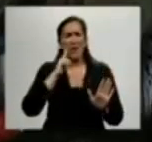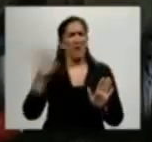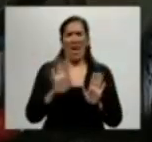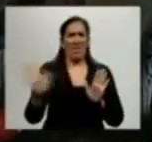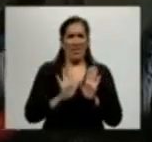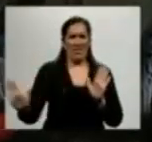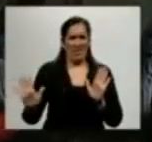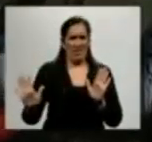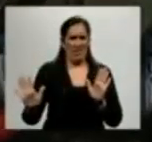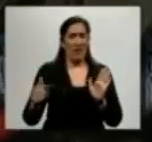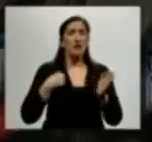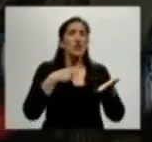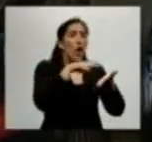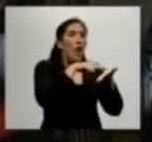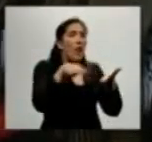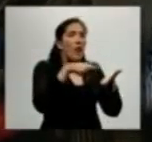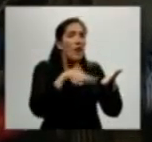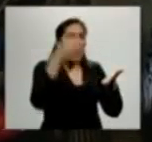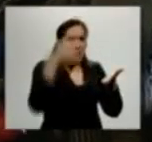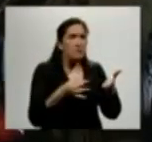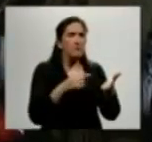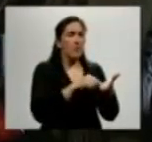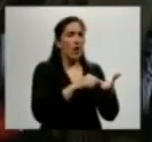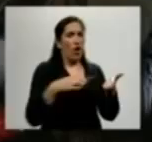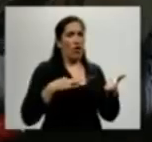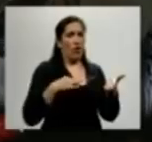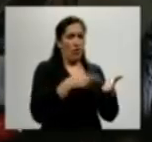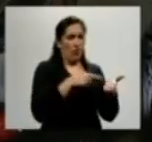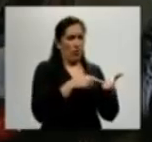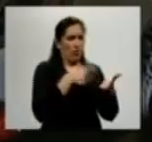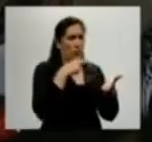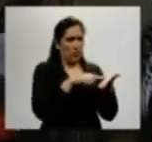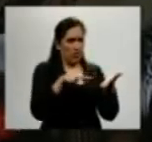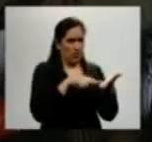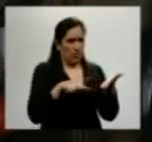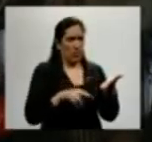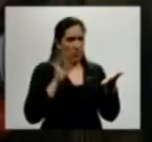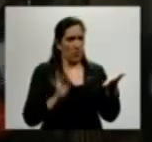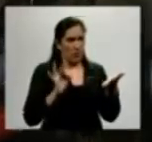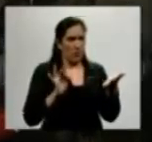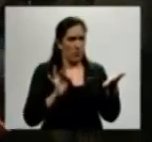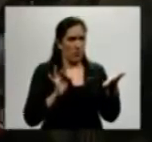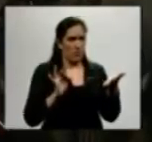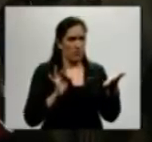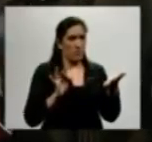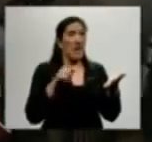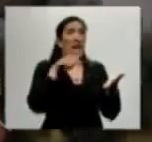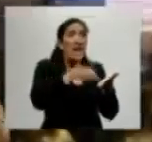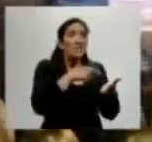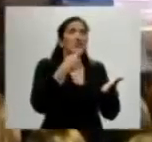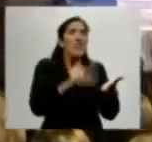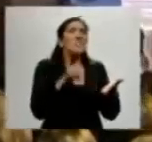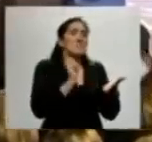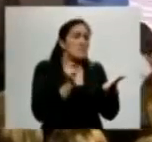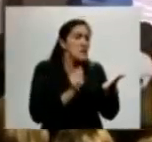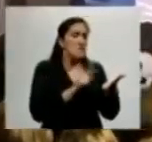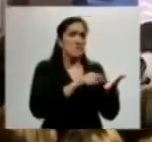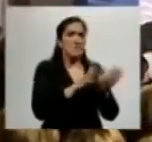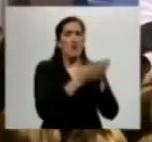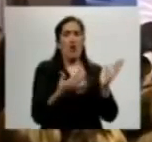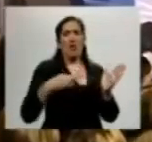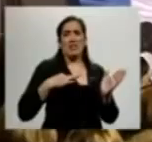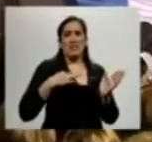y dejado de lado. Estoy leyendo el código, no estoy leyendo... Estoy leyendo el código. Esto lo dice el Código